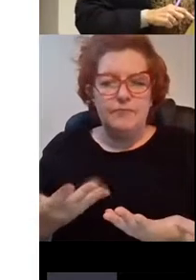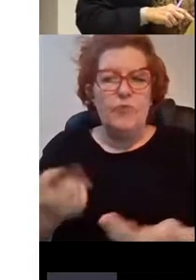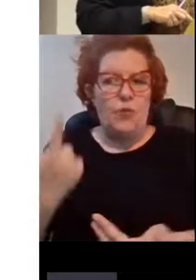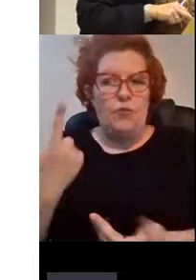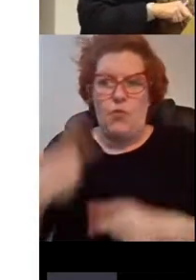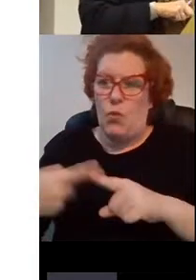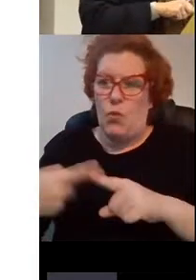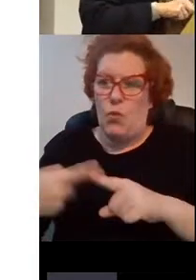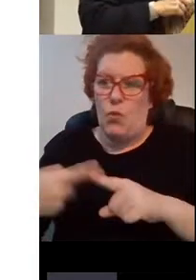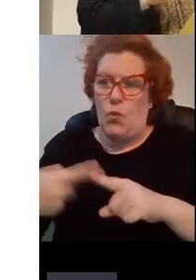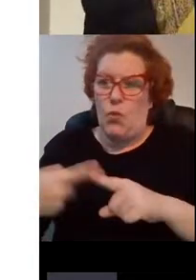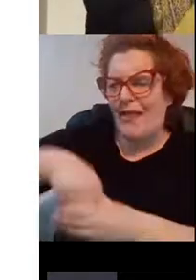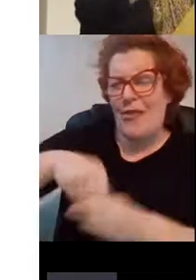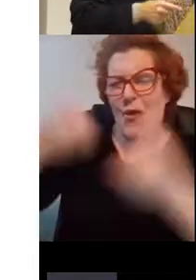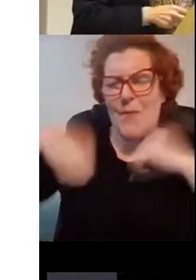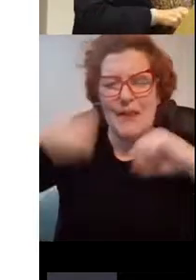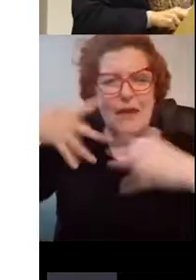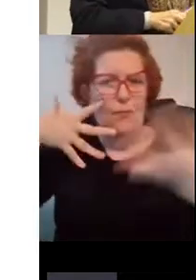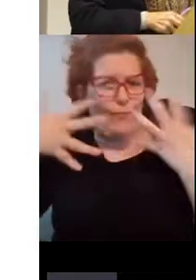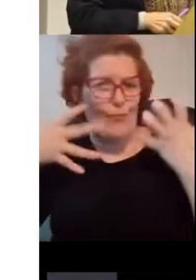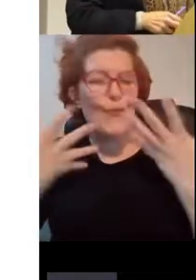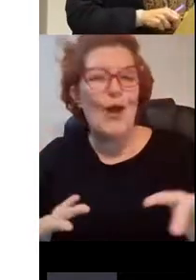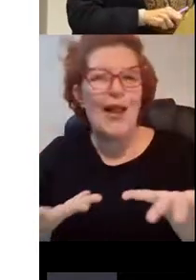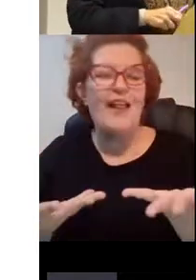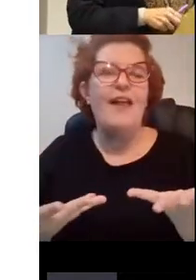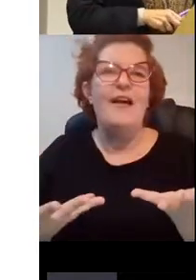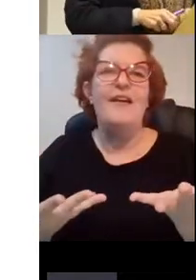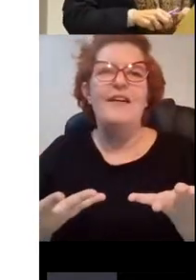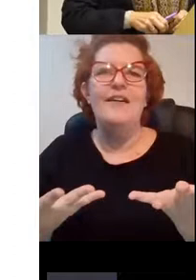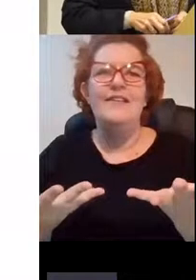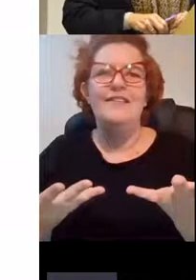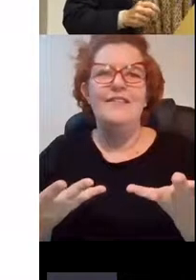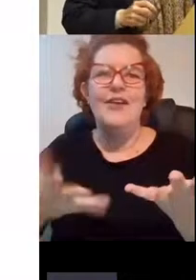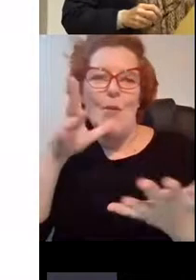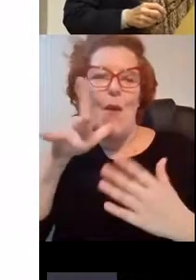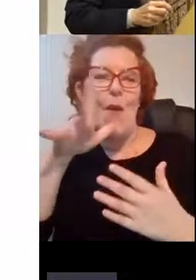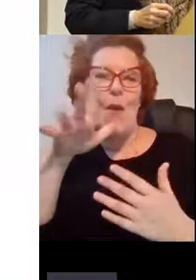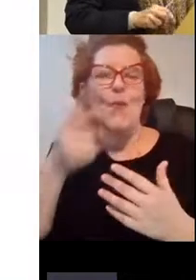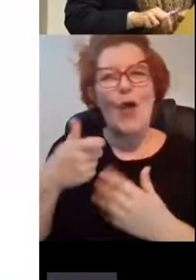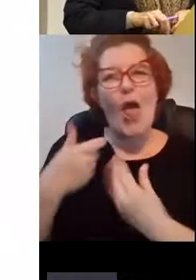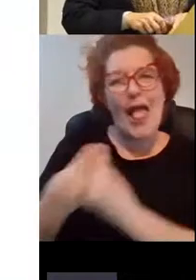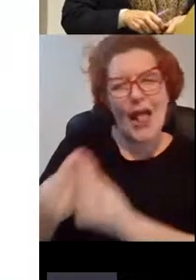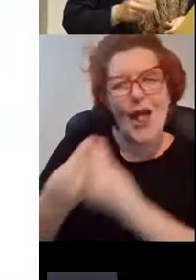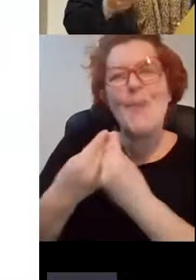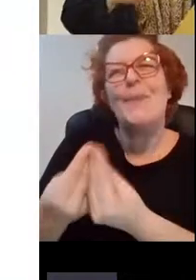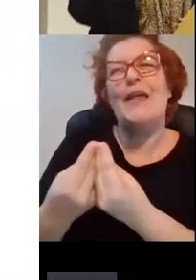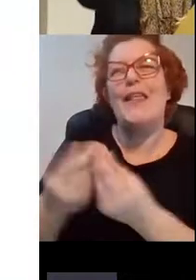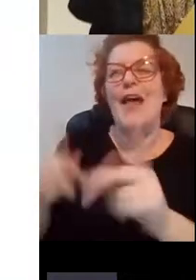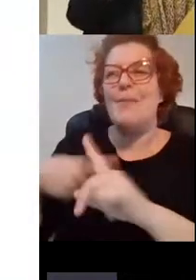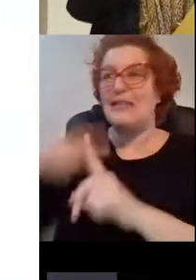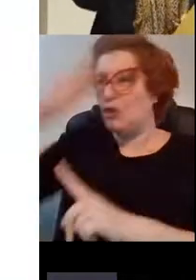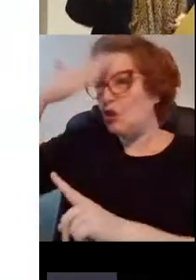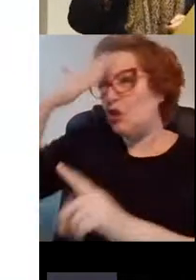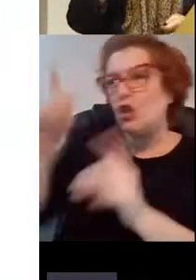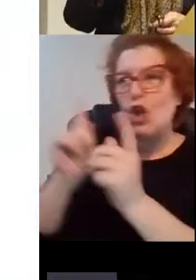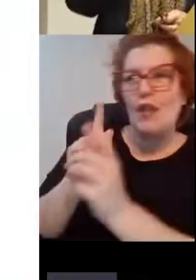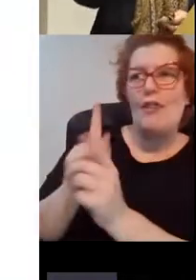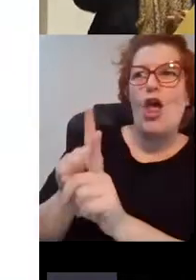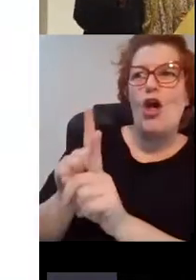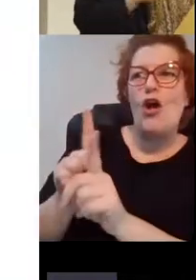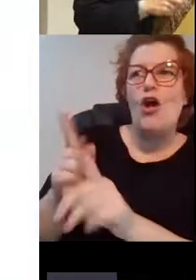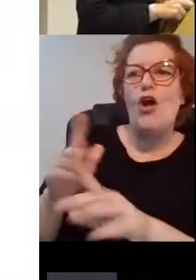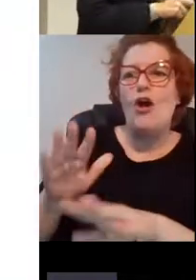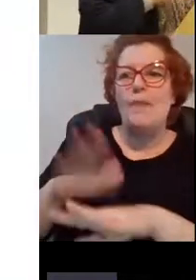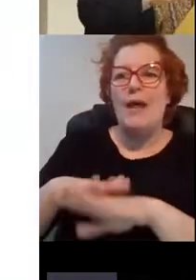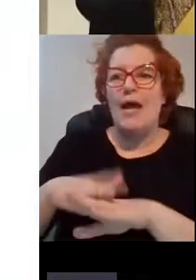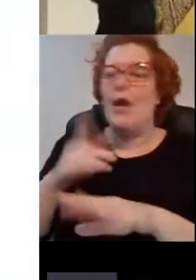de esta práctica y de esta propuesta que traemos es el acompañamiento y la tutorización, que es muy de